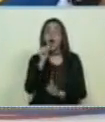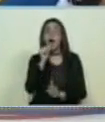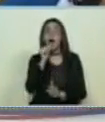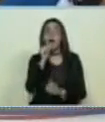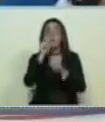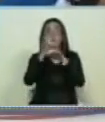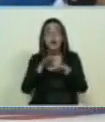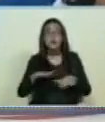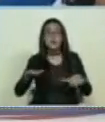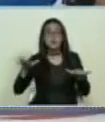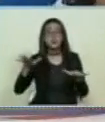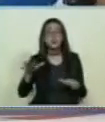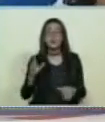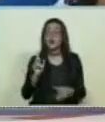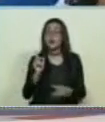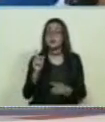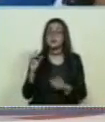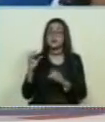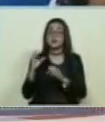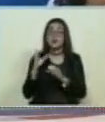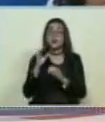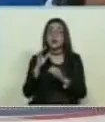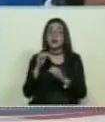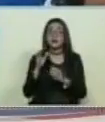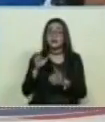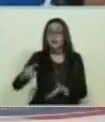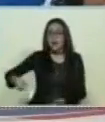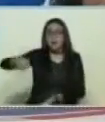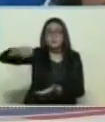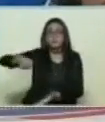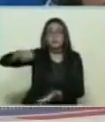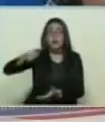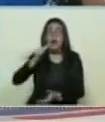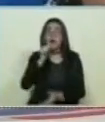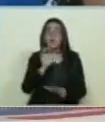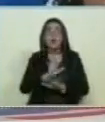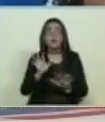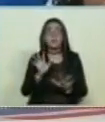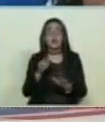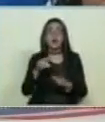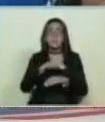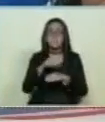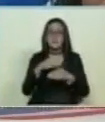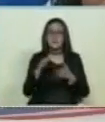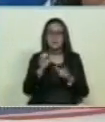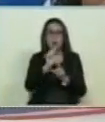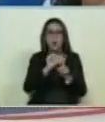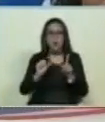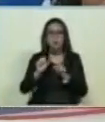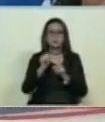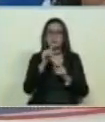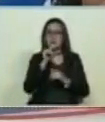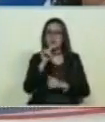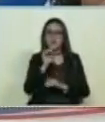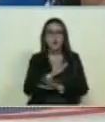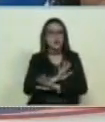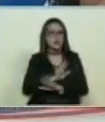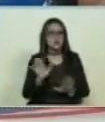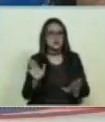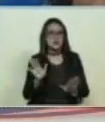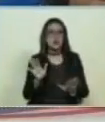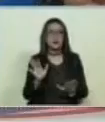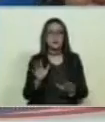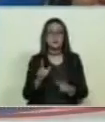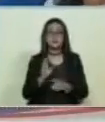a la comunidad, porque le llega a través del cisterna. Ayer mismo nos comunicamos con el ministro del Ecosocialismo y Agua e